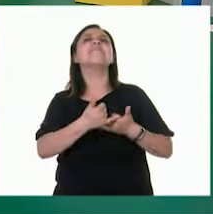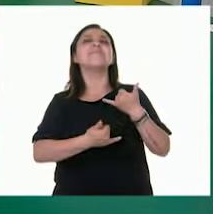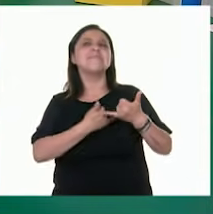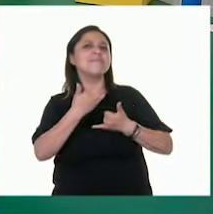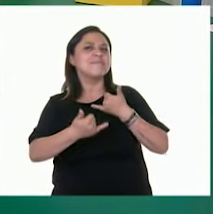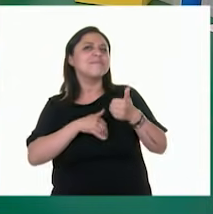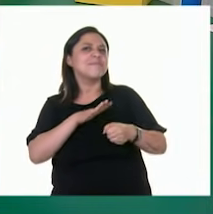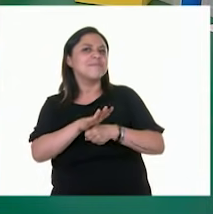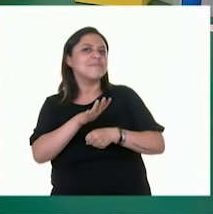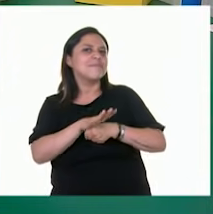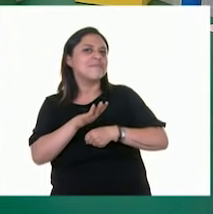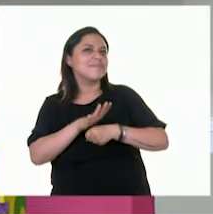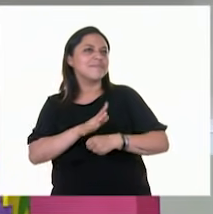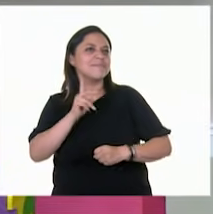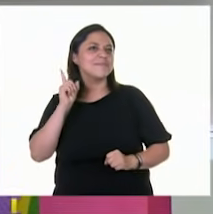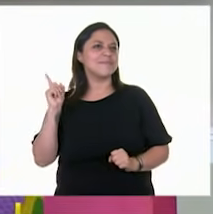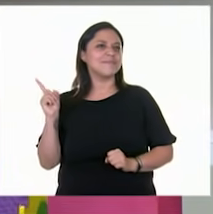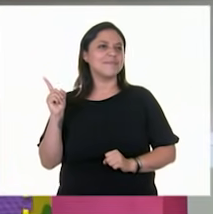proponen?